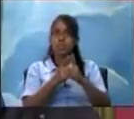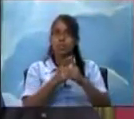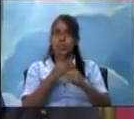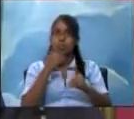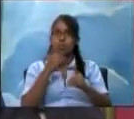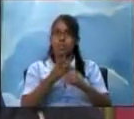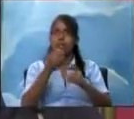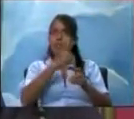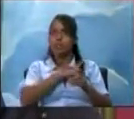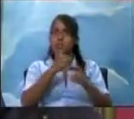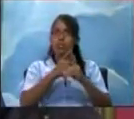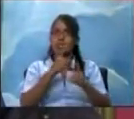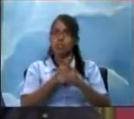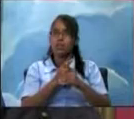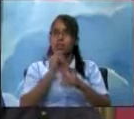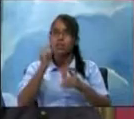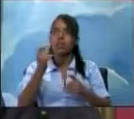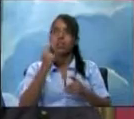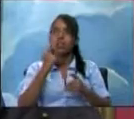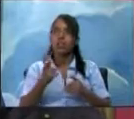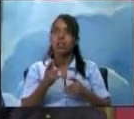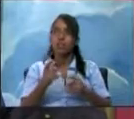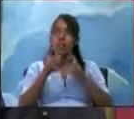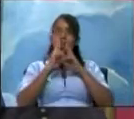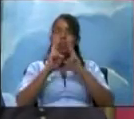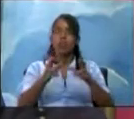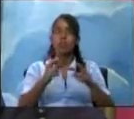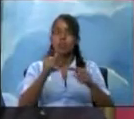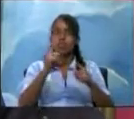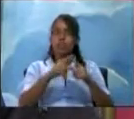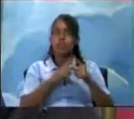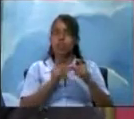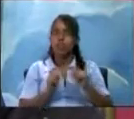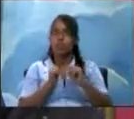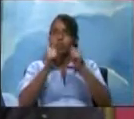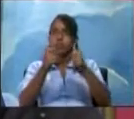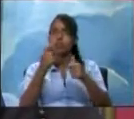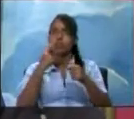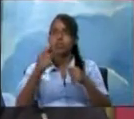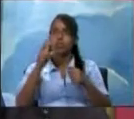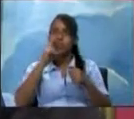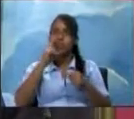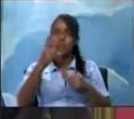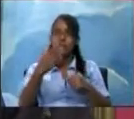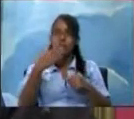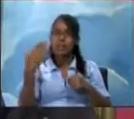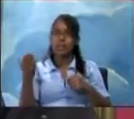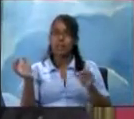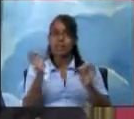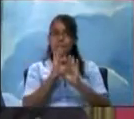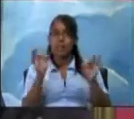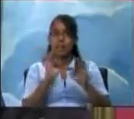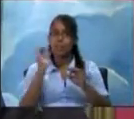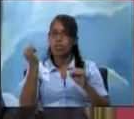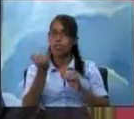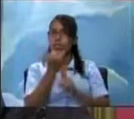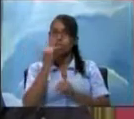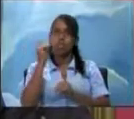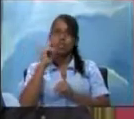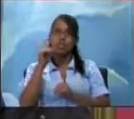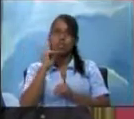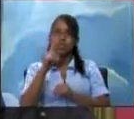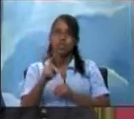discípulos. Y dice, respondiéndoles comenzó a decir, mirad que nadie os